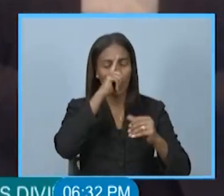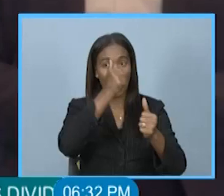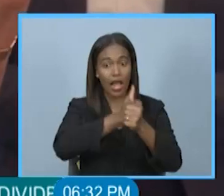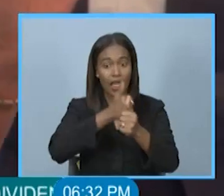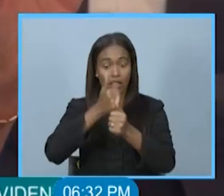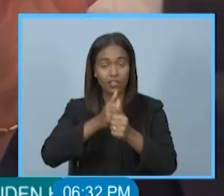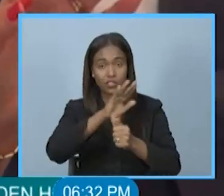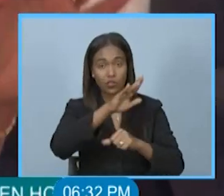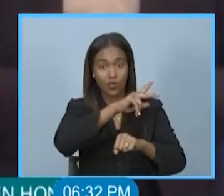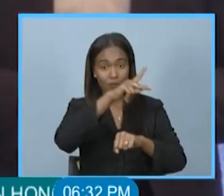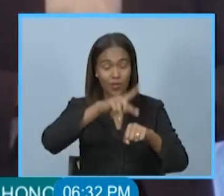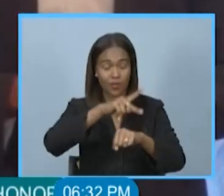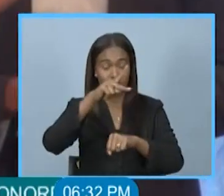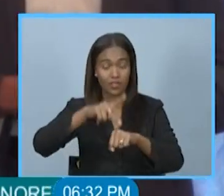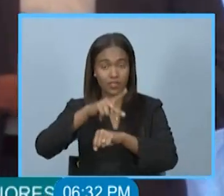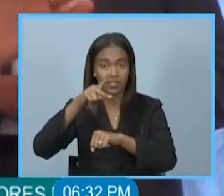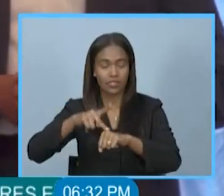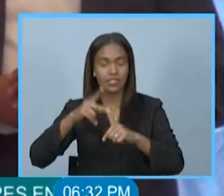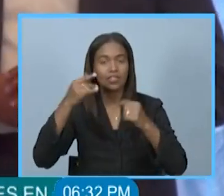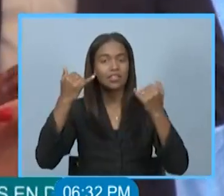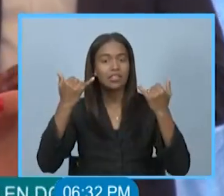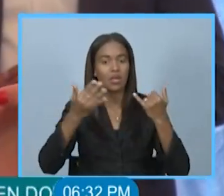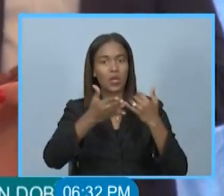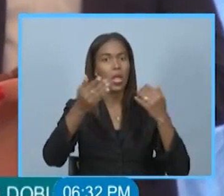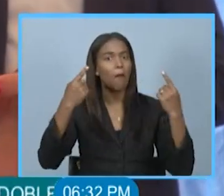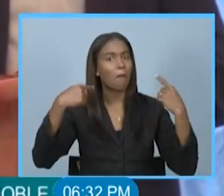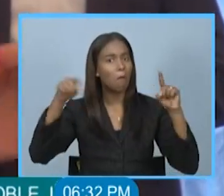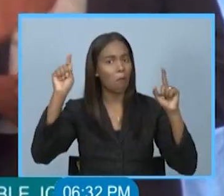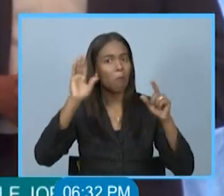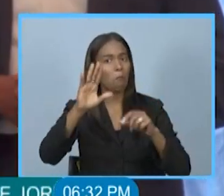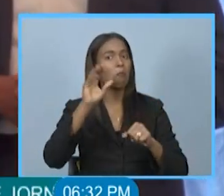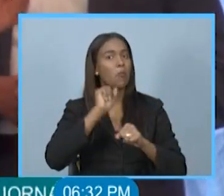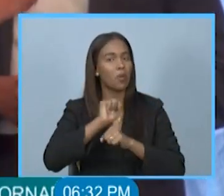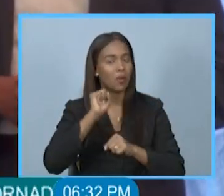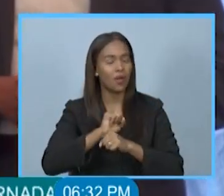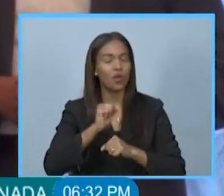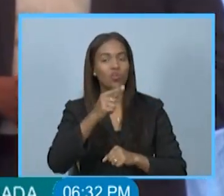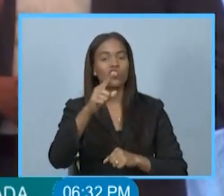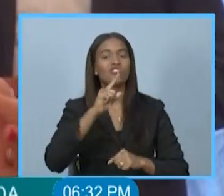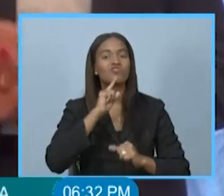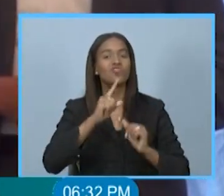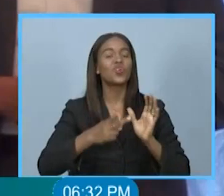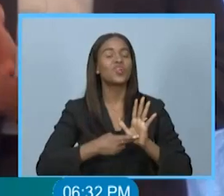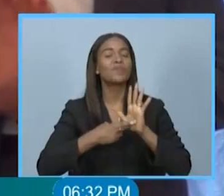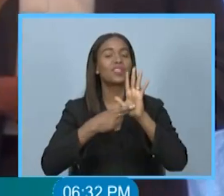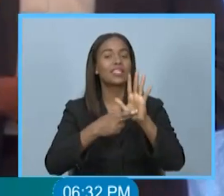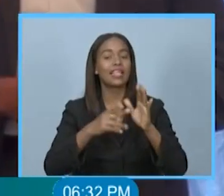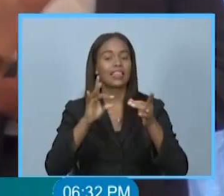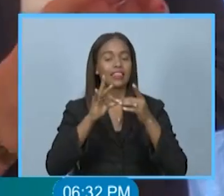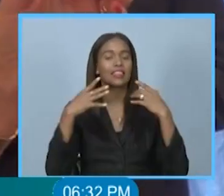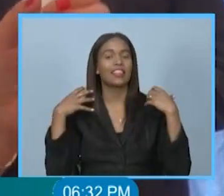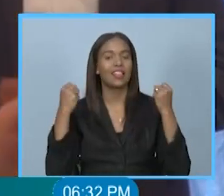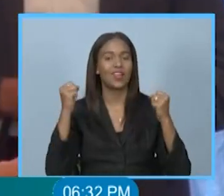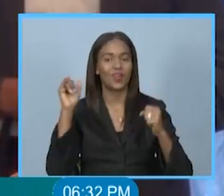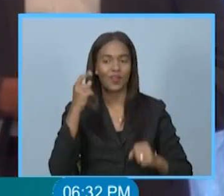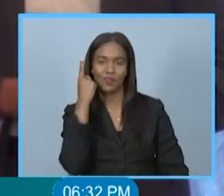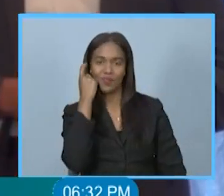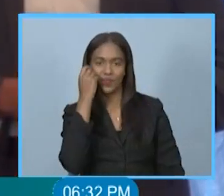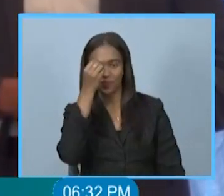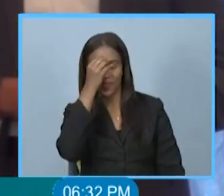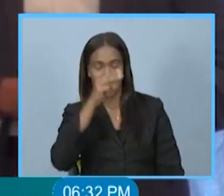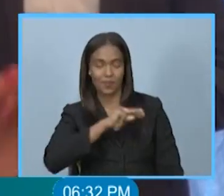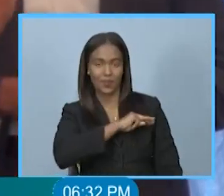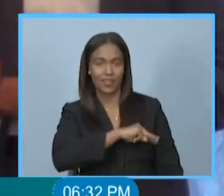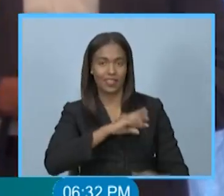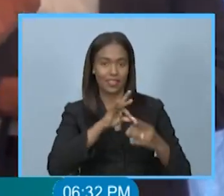de sus provincias hicieron el trabajo ustedes son los representantes de salud como decía el